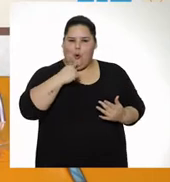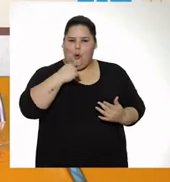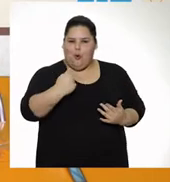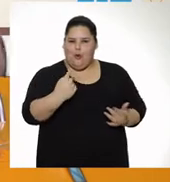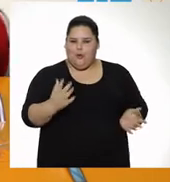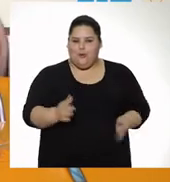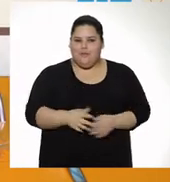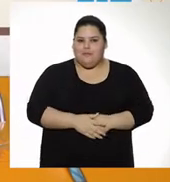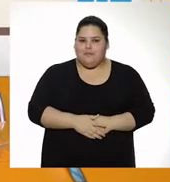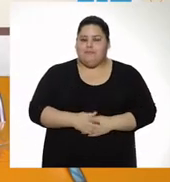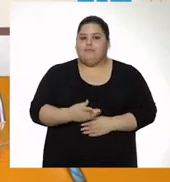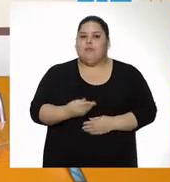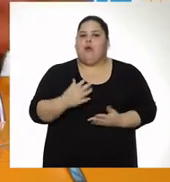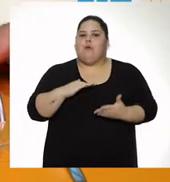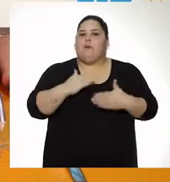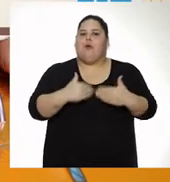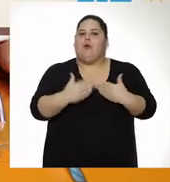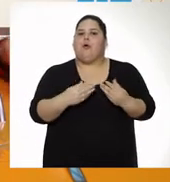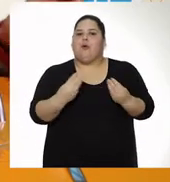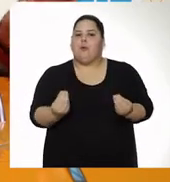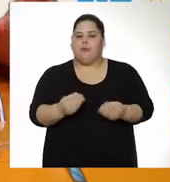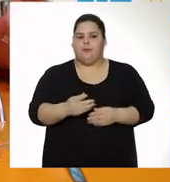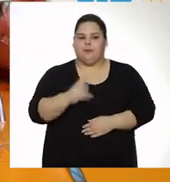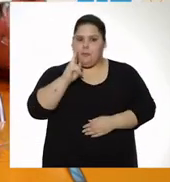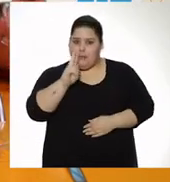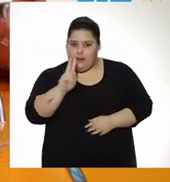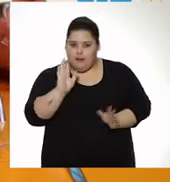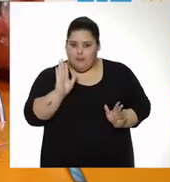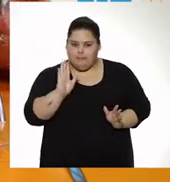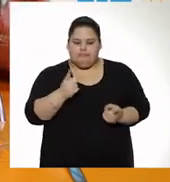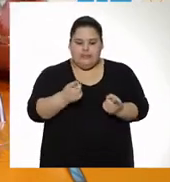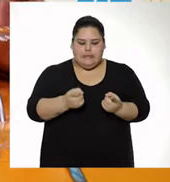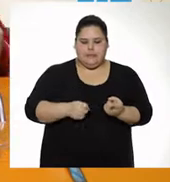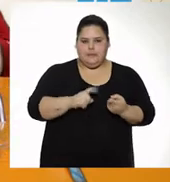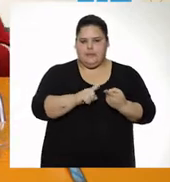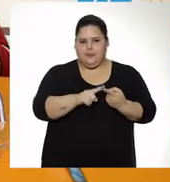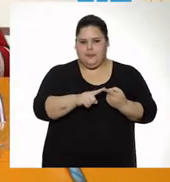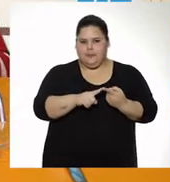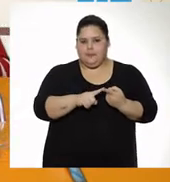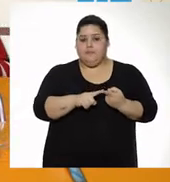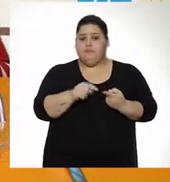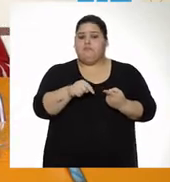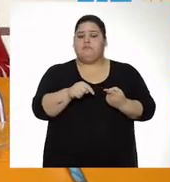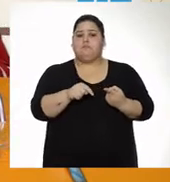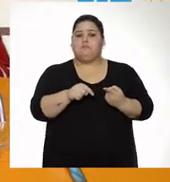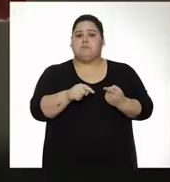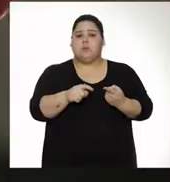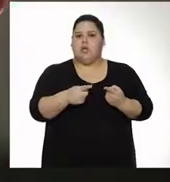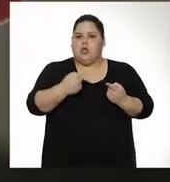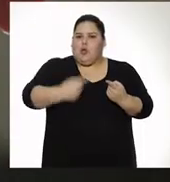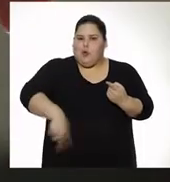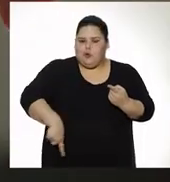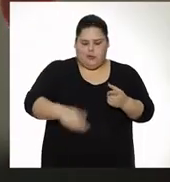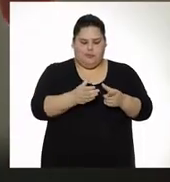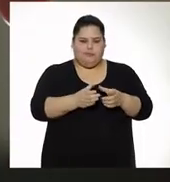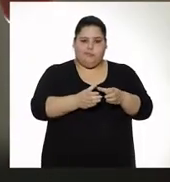el procedimiento es así, fíjense. Necesitamos para esto los materiales, un frasco,